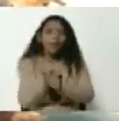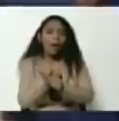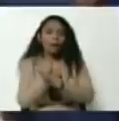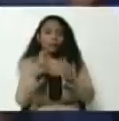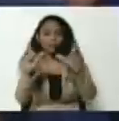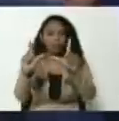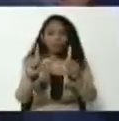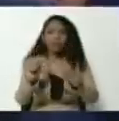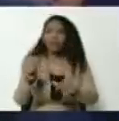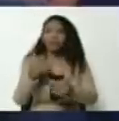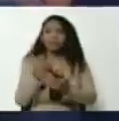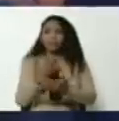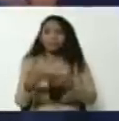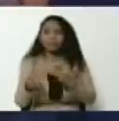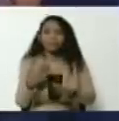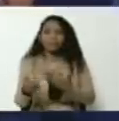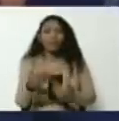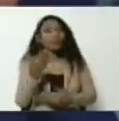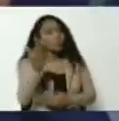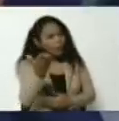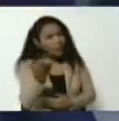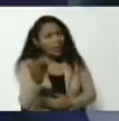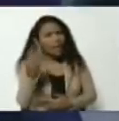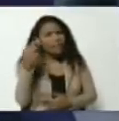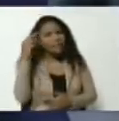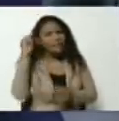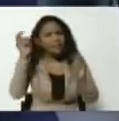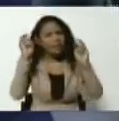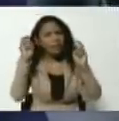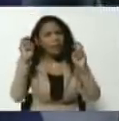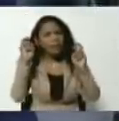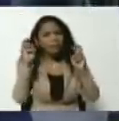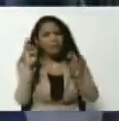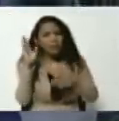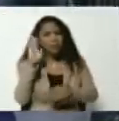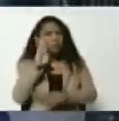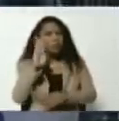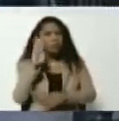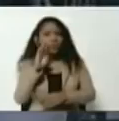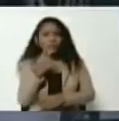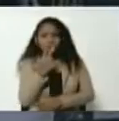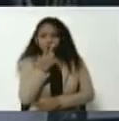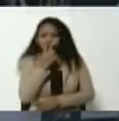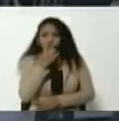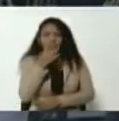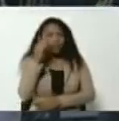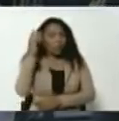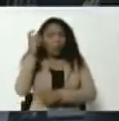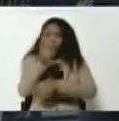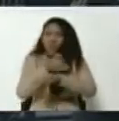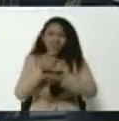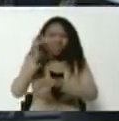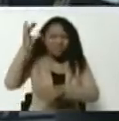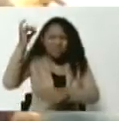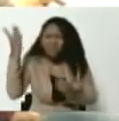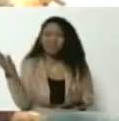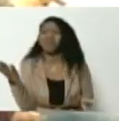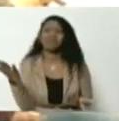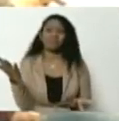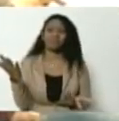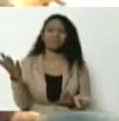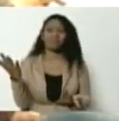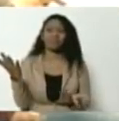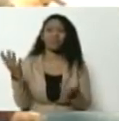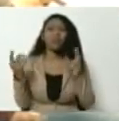el cual trabaja. ¿Notan ustedes el nivel de podredumbre del gobierno de fantasía?